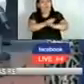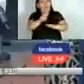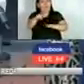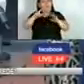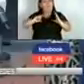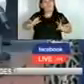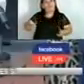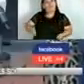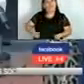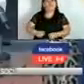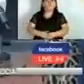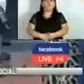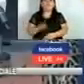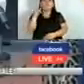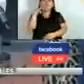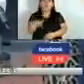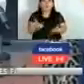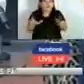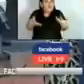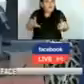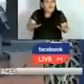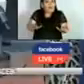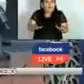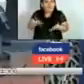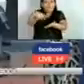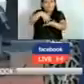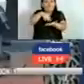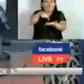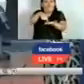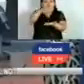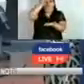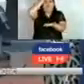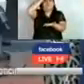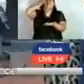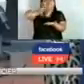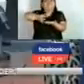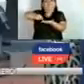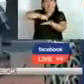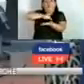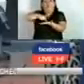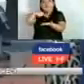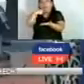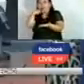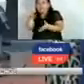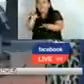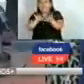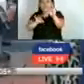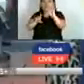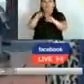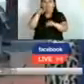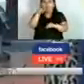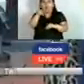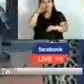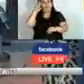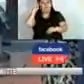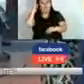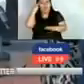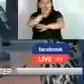gobierno. Ahora que el pueblo ya decidió, que el pueblo salió a votar y ha dado un